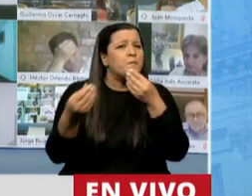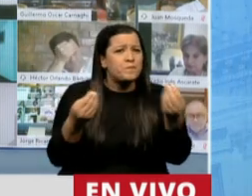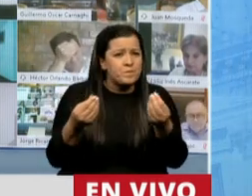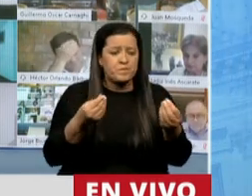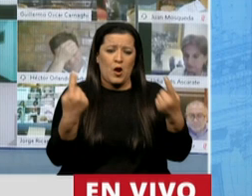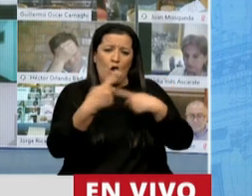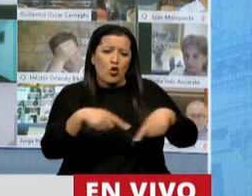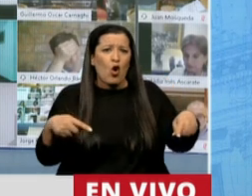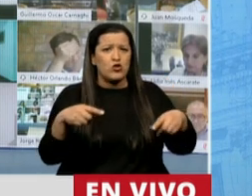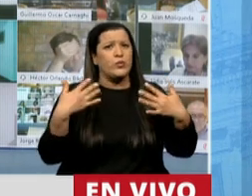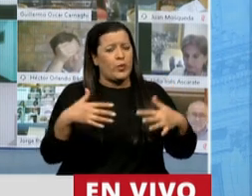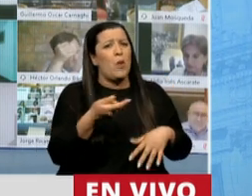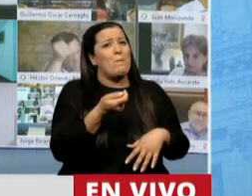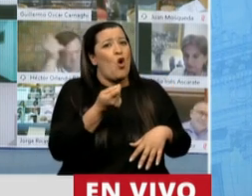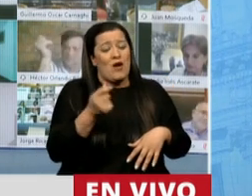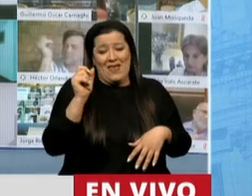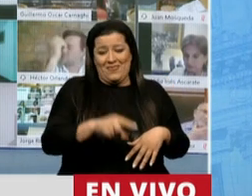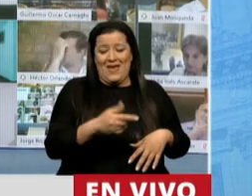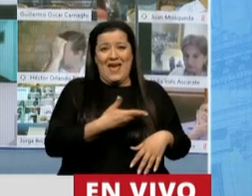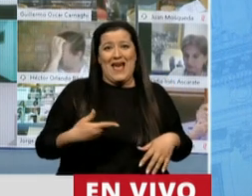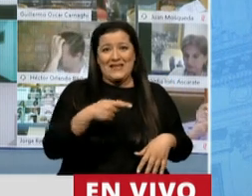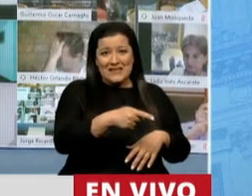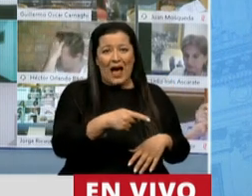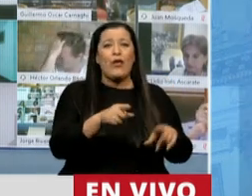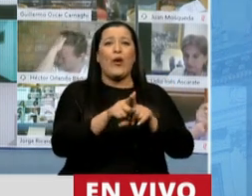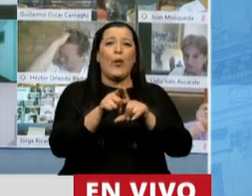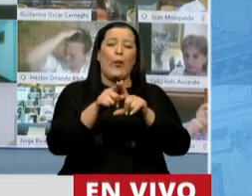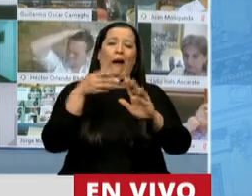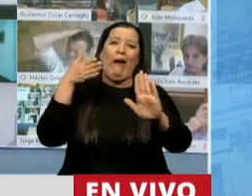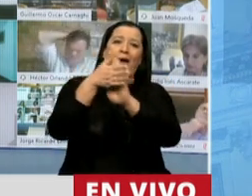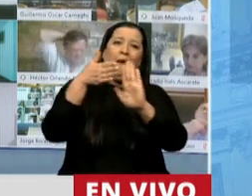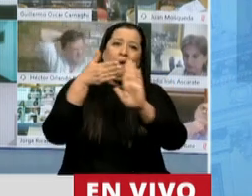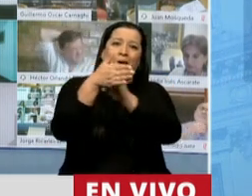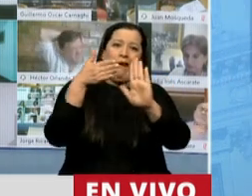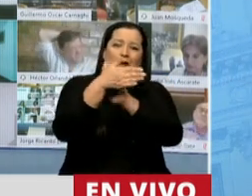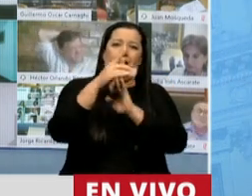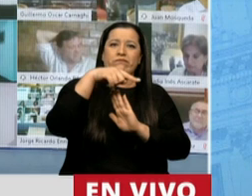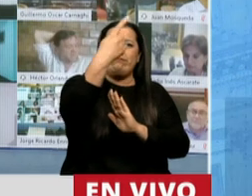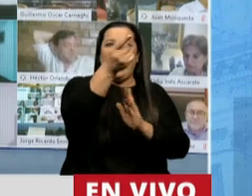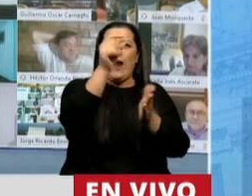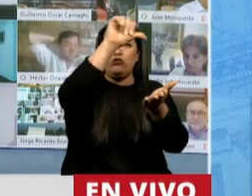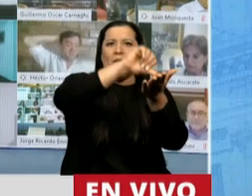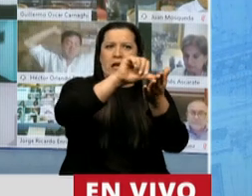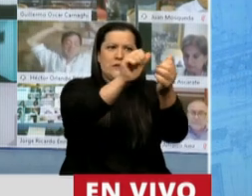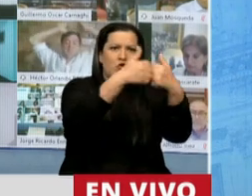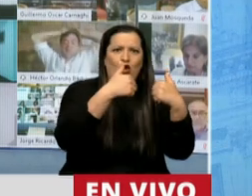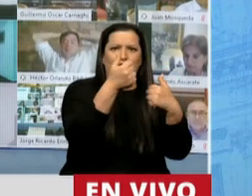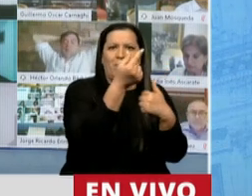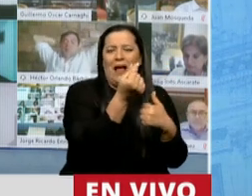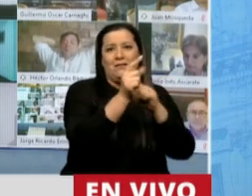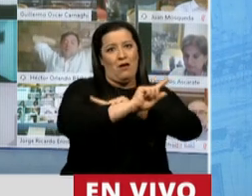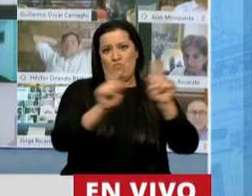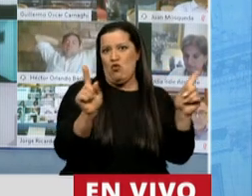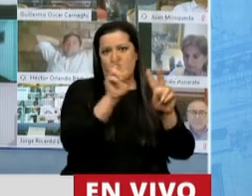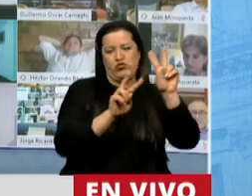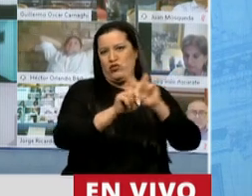escasos recursos de el estado no vayan por el drenaje de a esas guaridas Fiscales y por